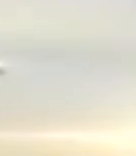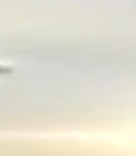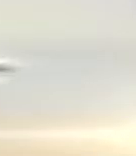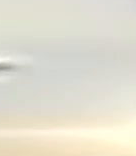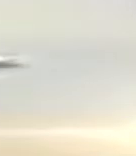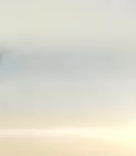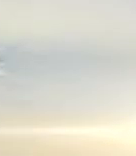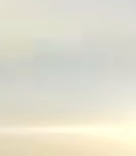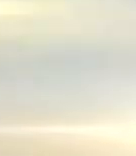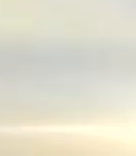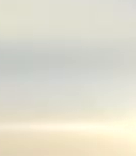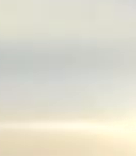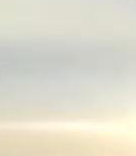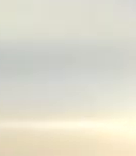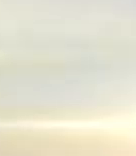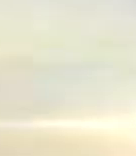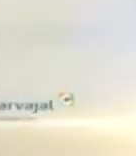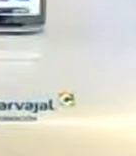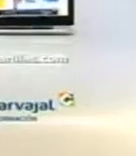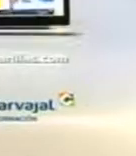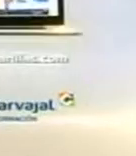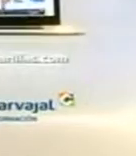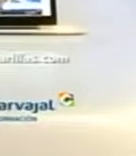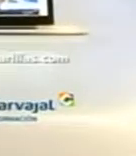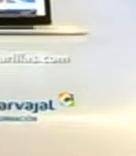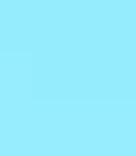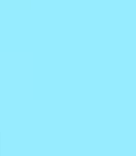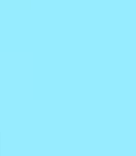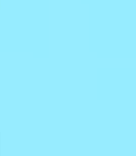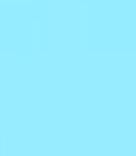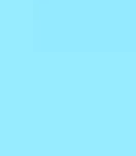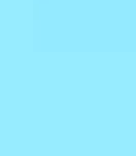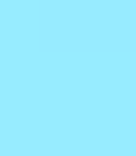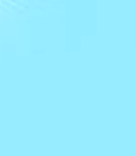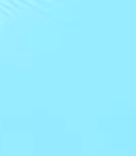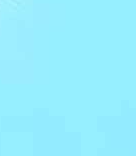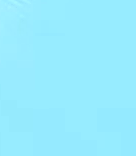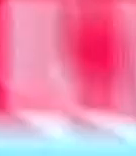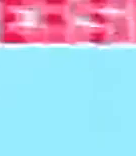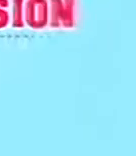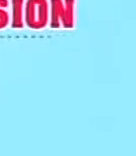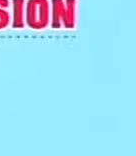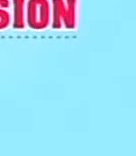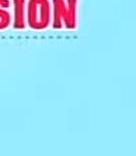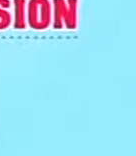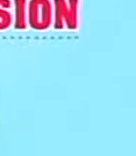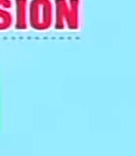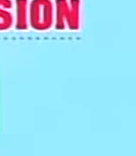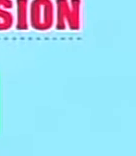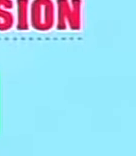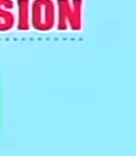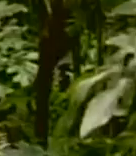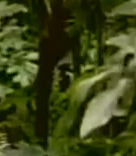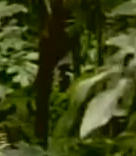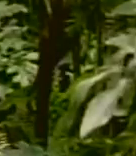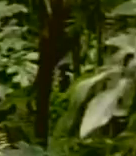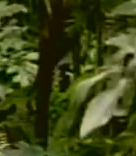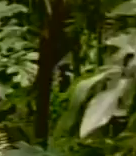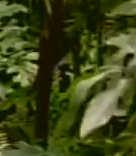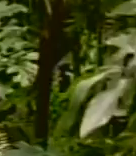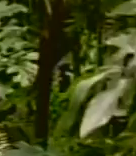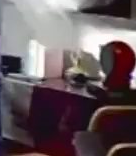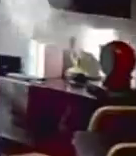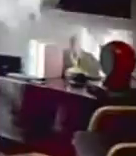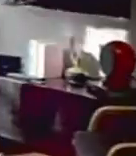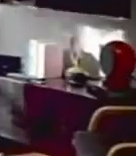telefónicas, páginasamarillas.com y sus aplicativos móviles. Todo lo que puedes hacer con un crédito de libre inversión de los bancos Aval.